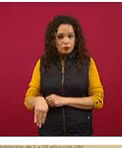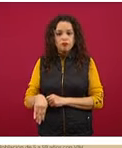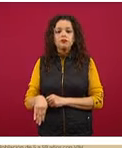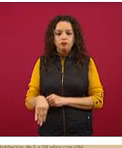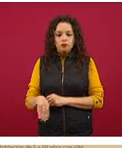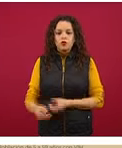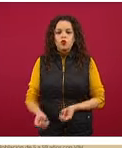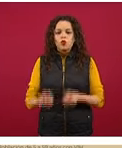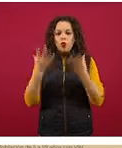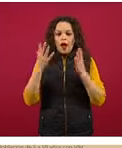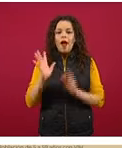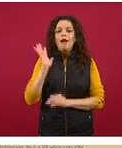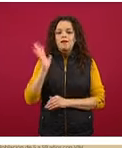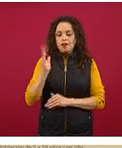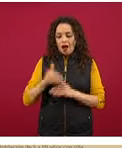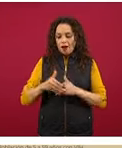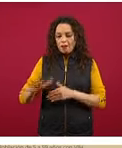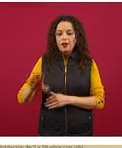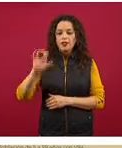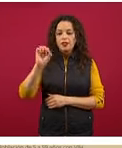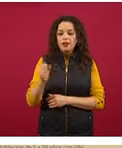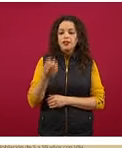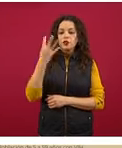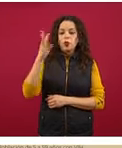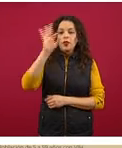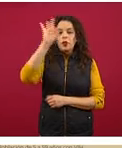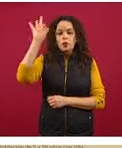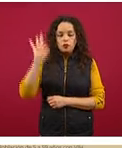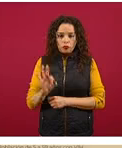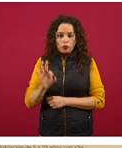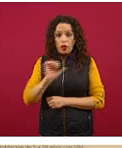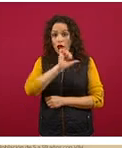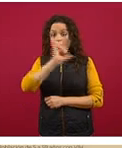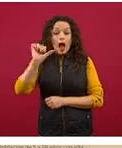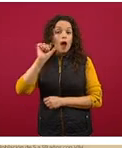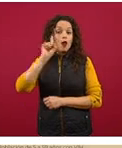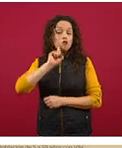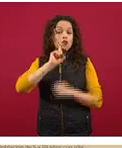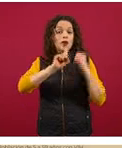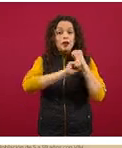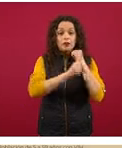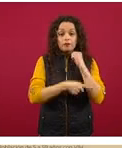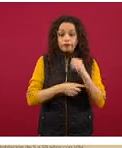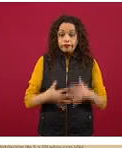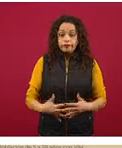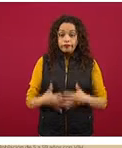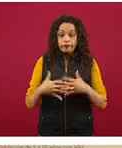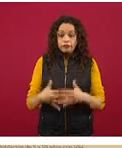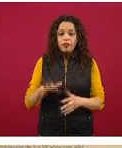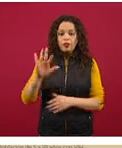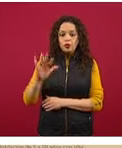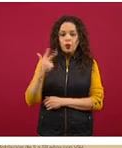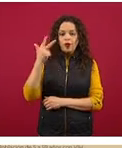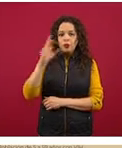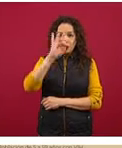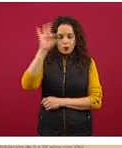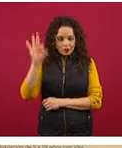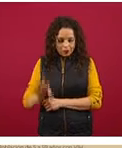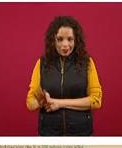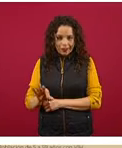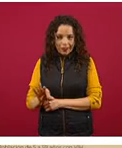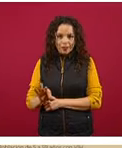del 64%. De las mujeres embarazadas, un avance del 58%. Invitamos a todas